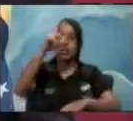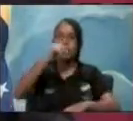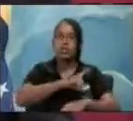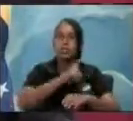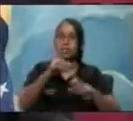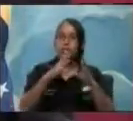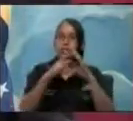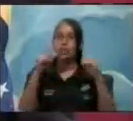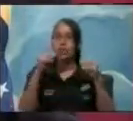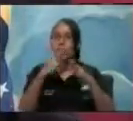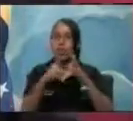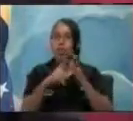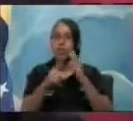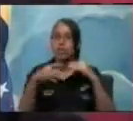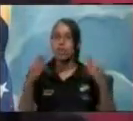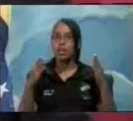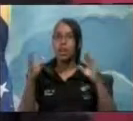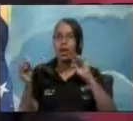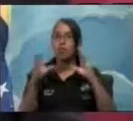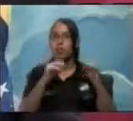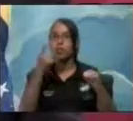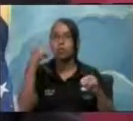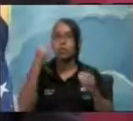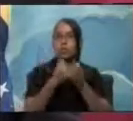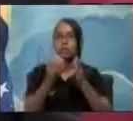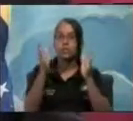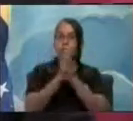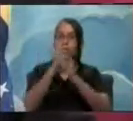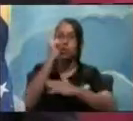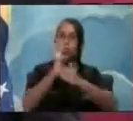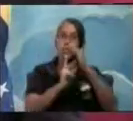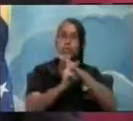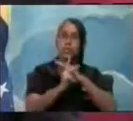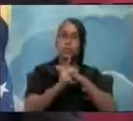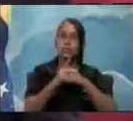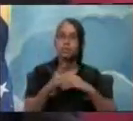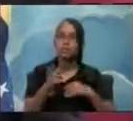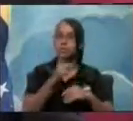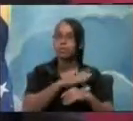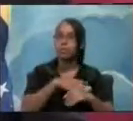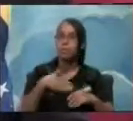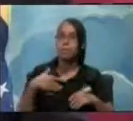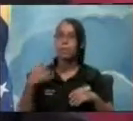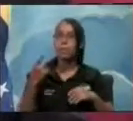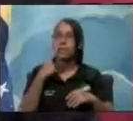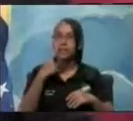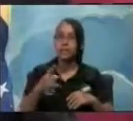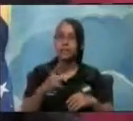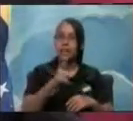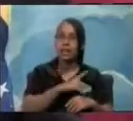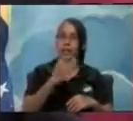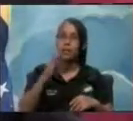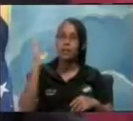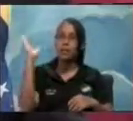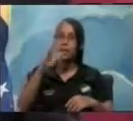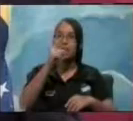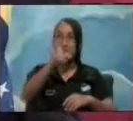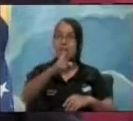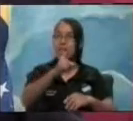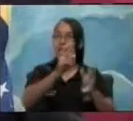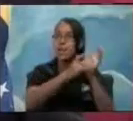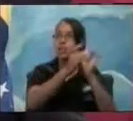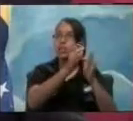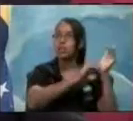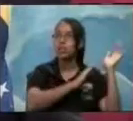las cosas que habló por sus santos profetas. O sea que los profetas, Daniel habló de que iba a venir el